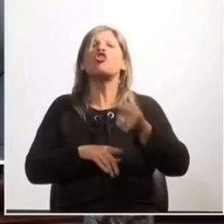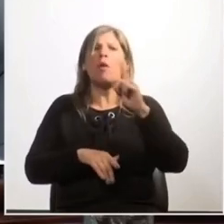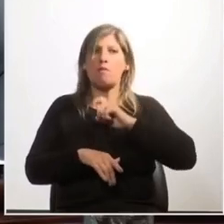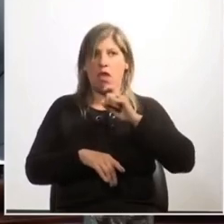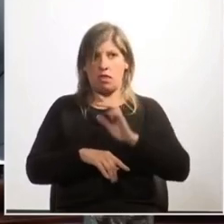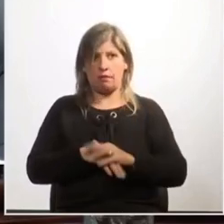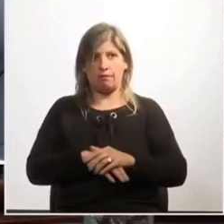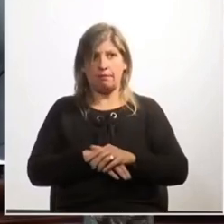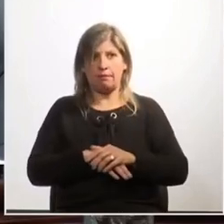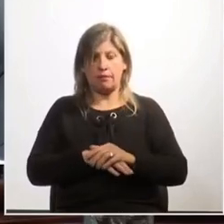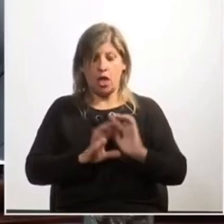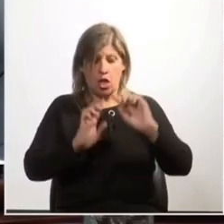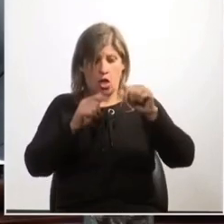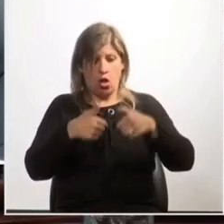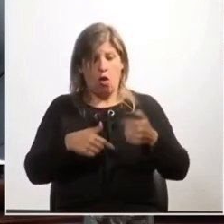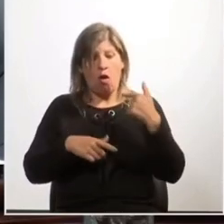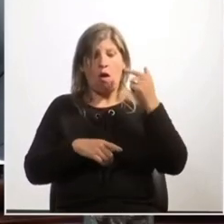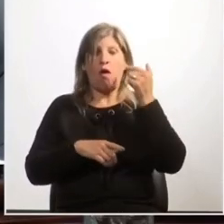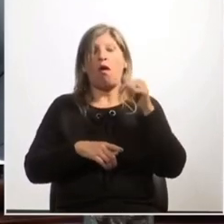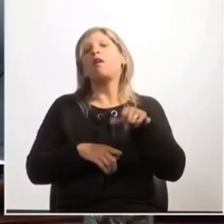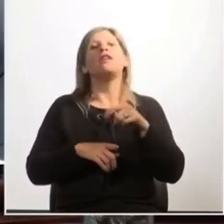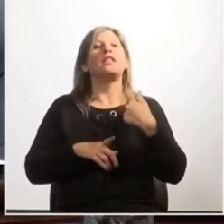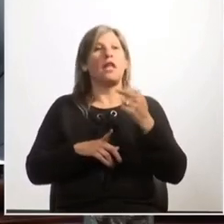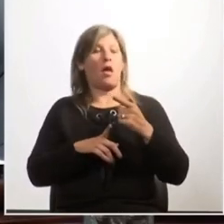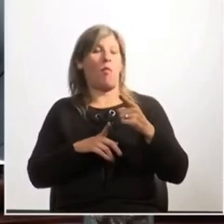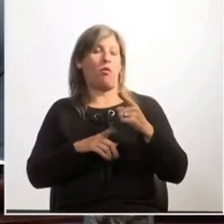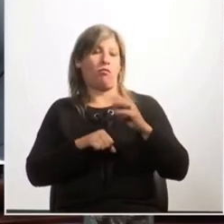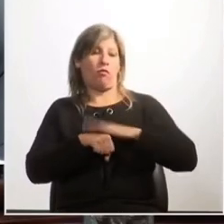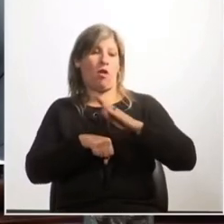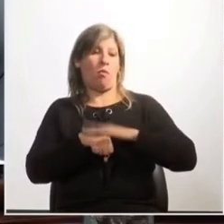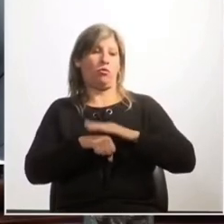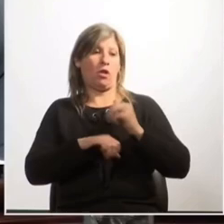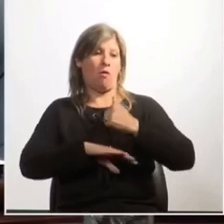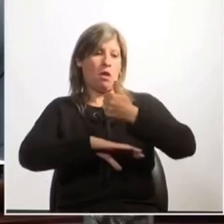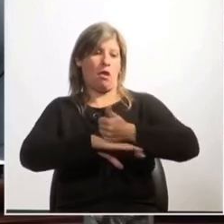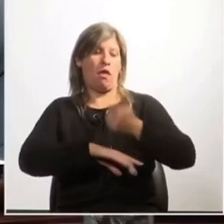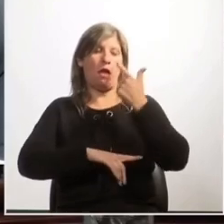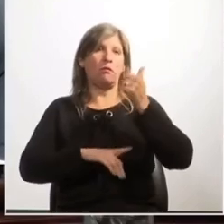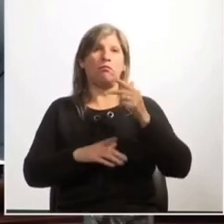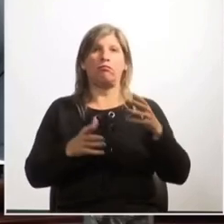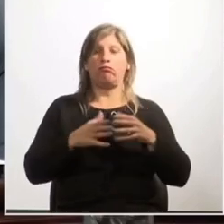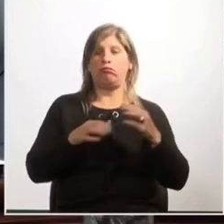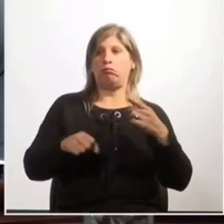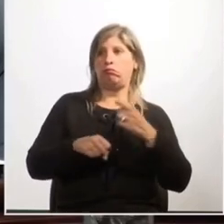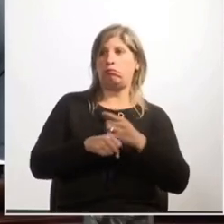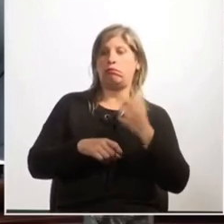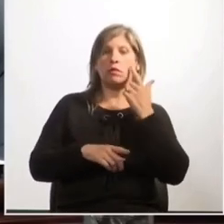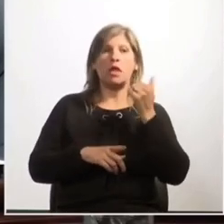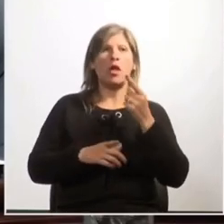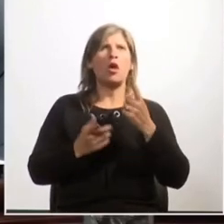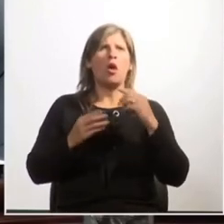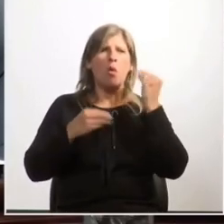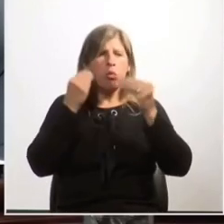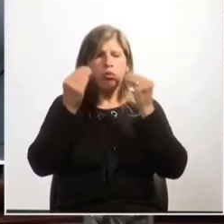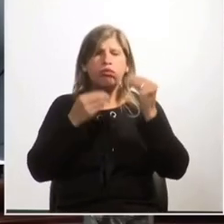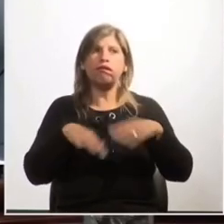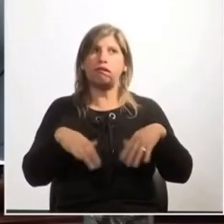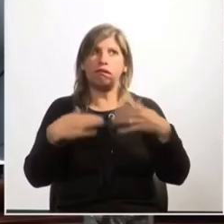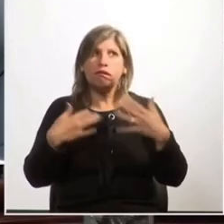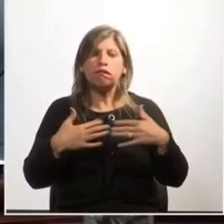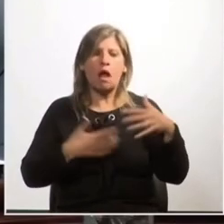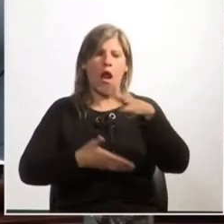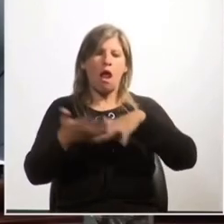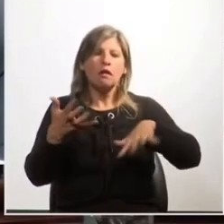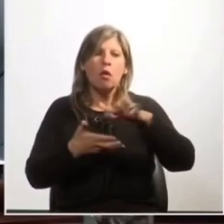hoy estamos acá para ejercer una responsabilidad como oposición, porque nos preocupa enormemente la situación